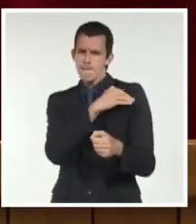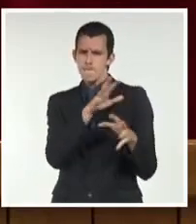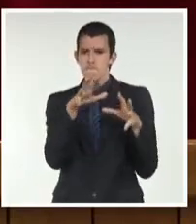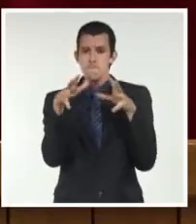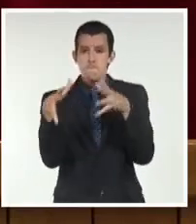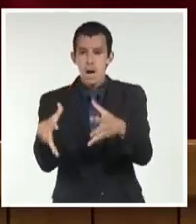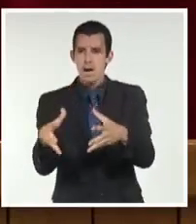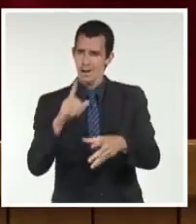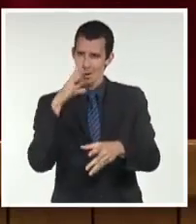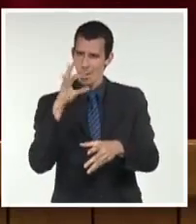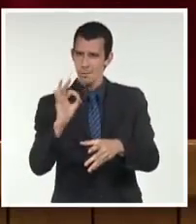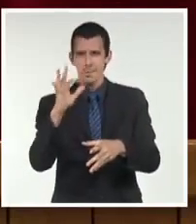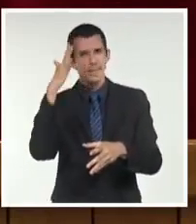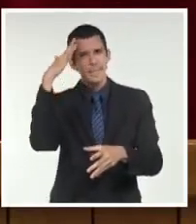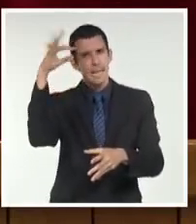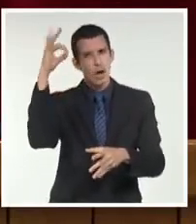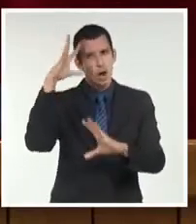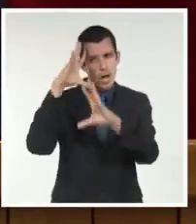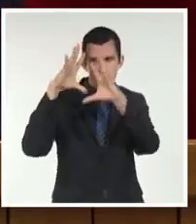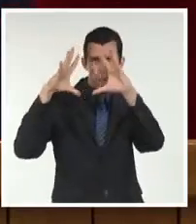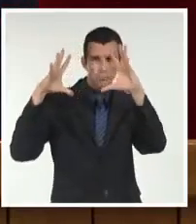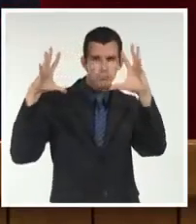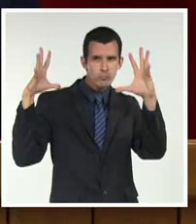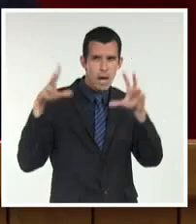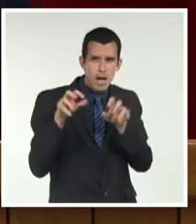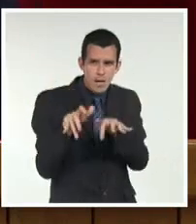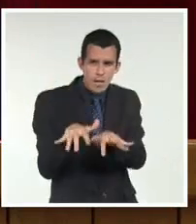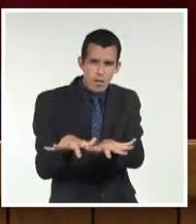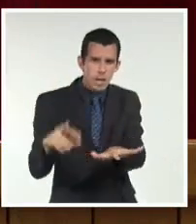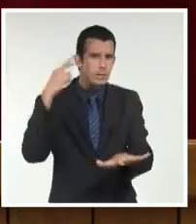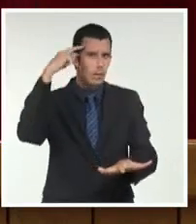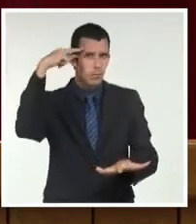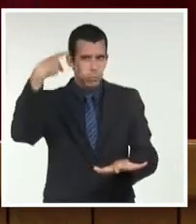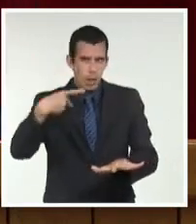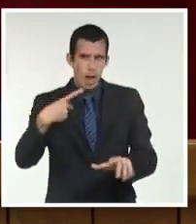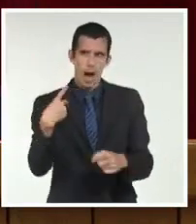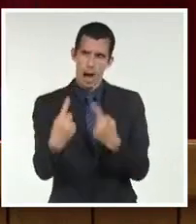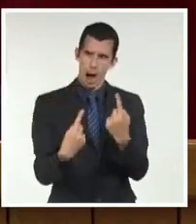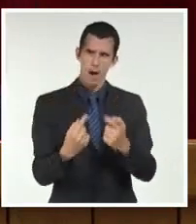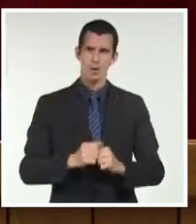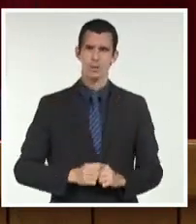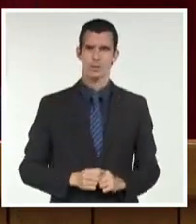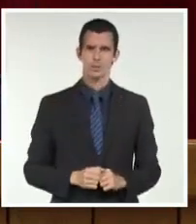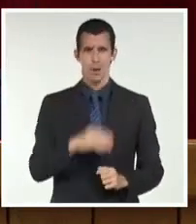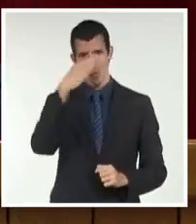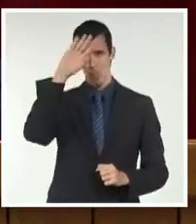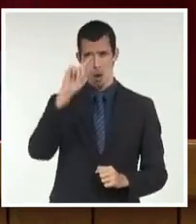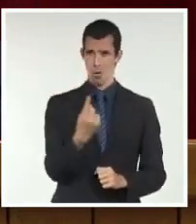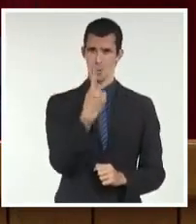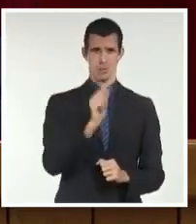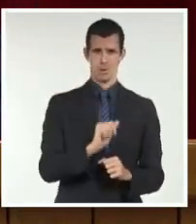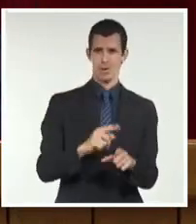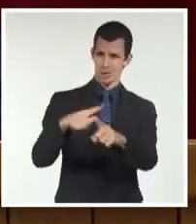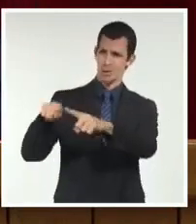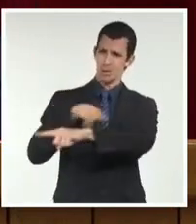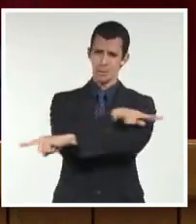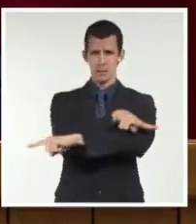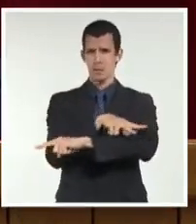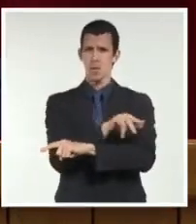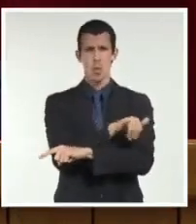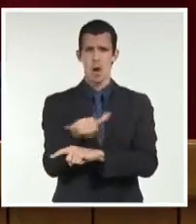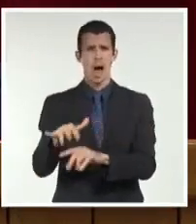humanos y materiales en otras partes del mundo. Sucumben ante la influencia política de la mafia